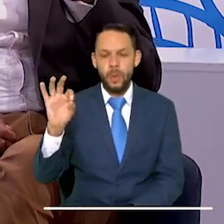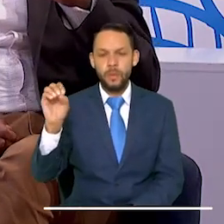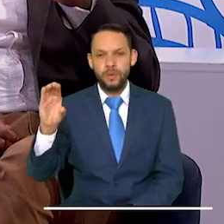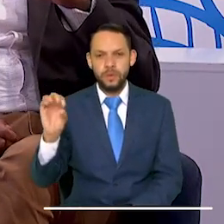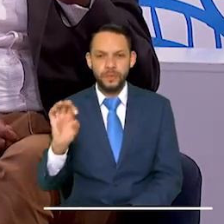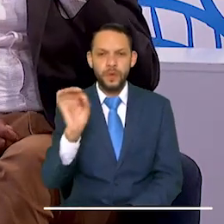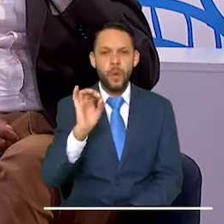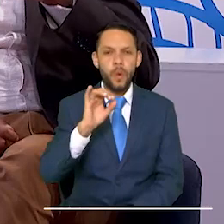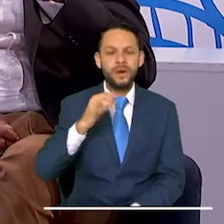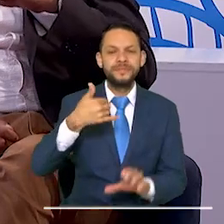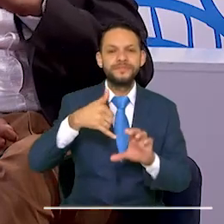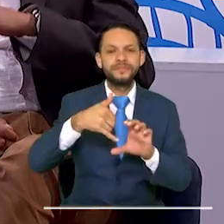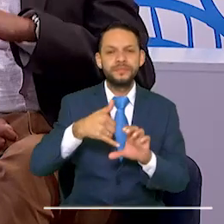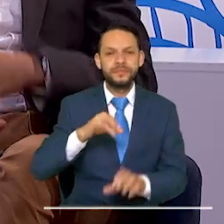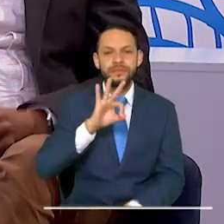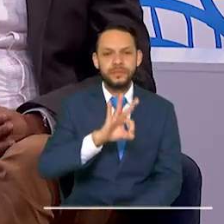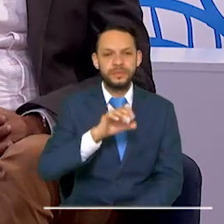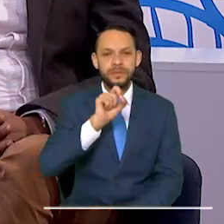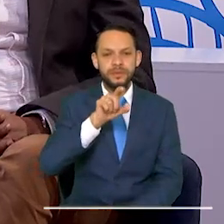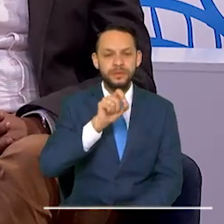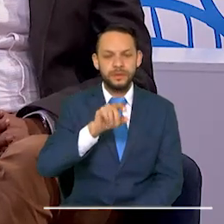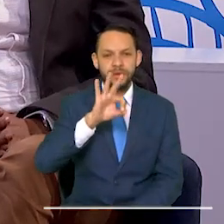teléfono